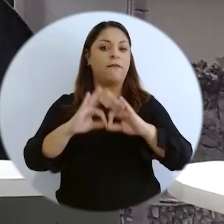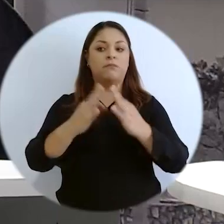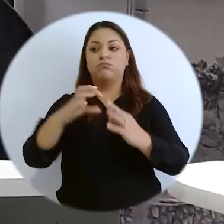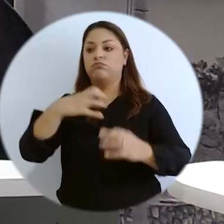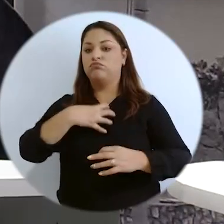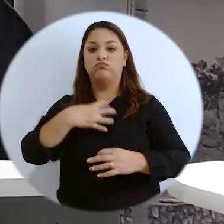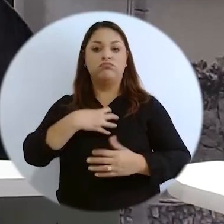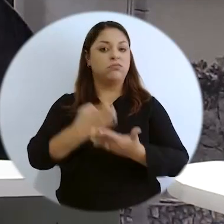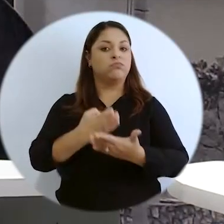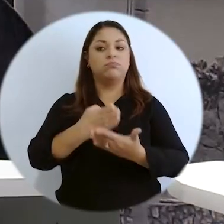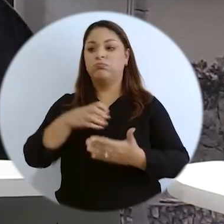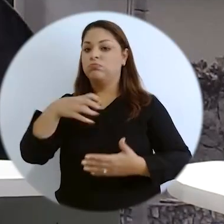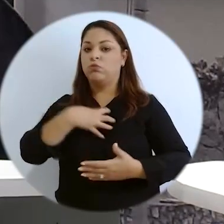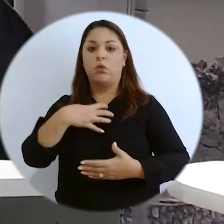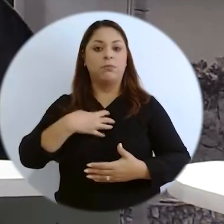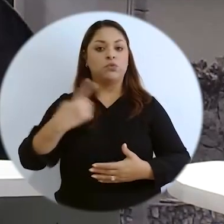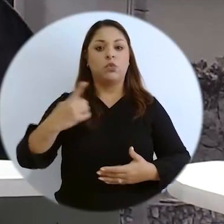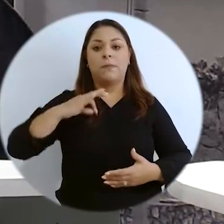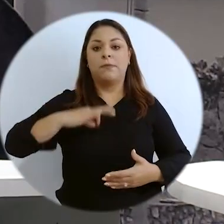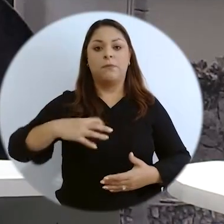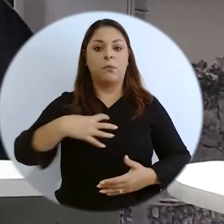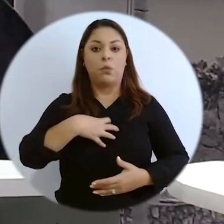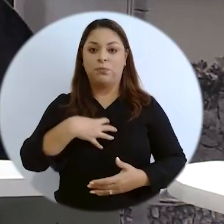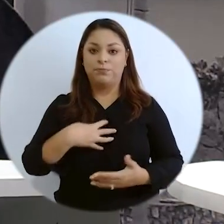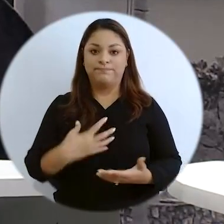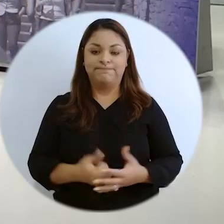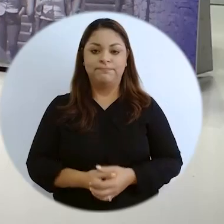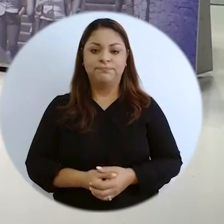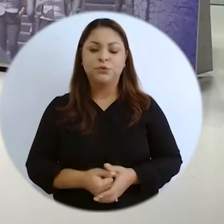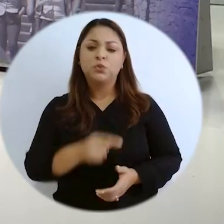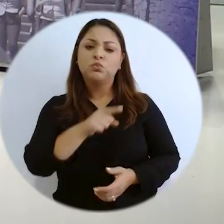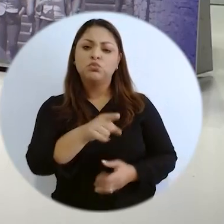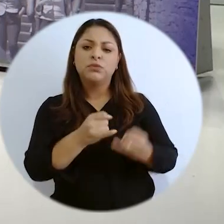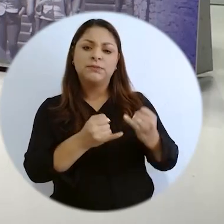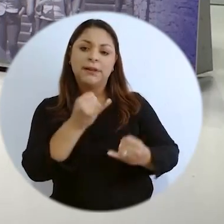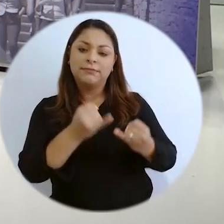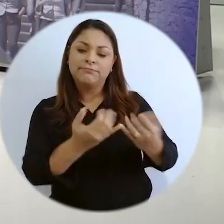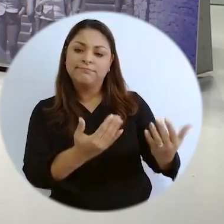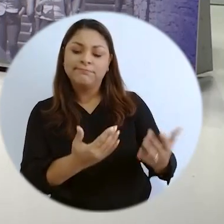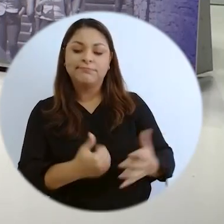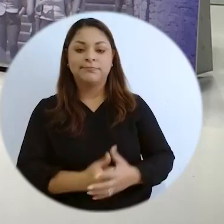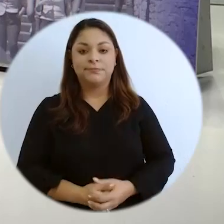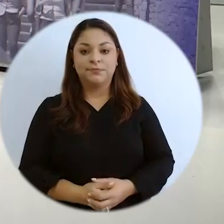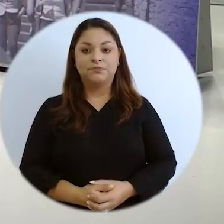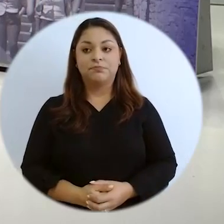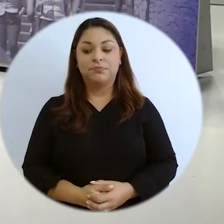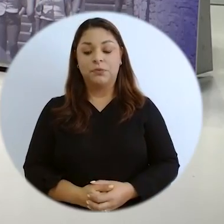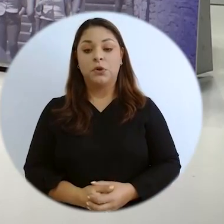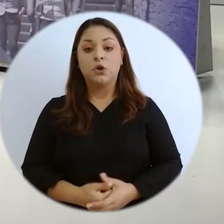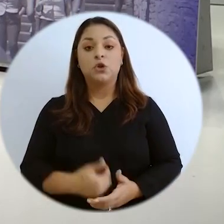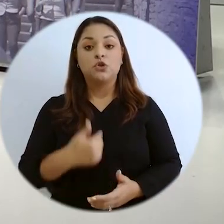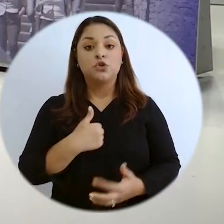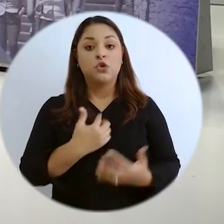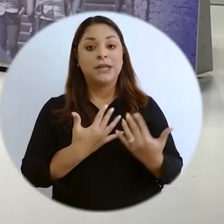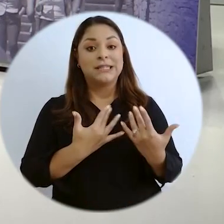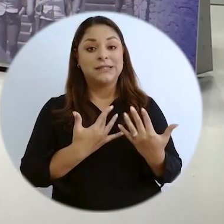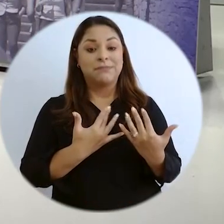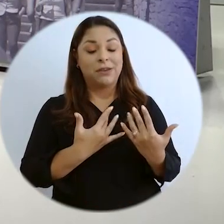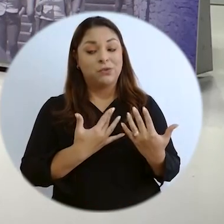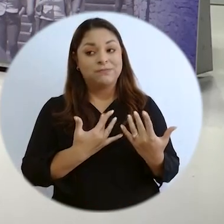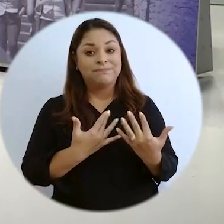propias, familiares y económicas, que lo que hace es beneficiarles. José Andrés, su conclusión. No, bueno, yo esperaría